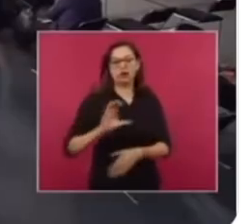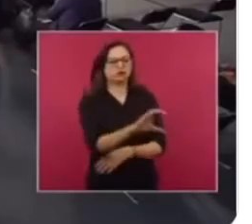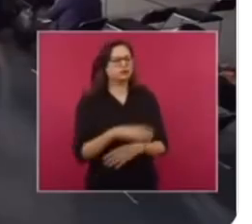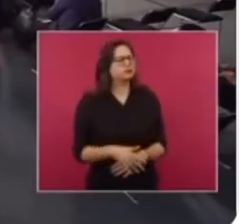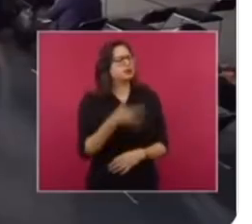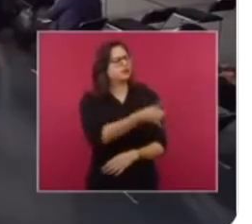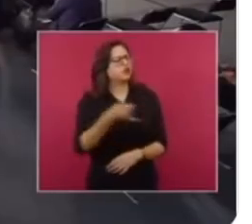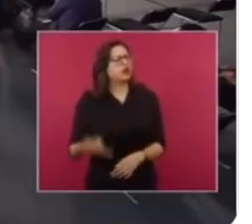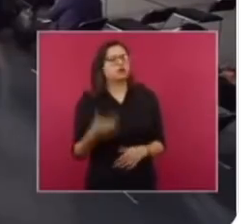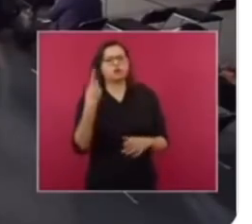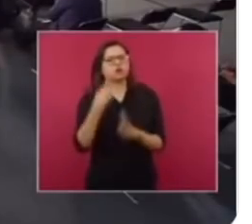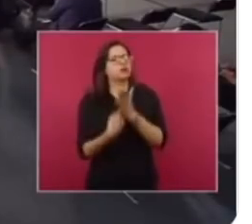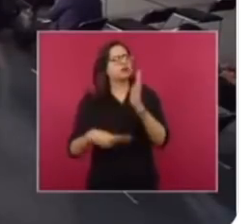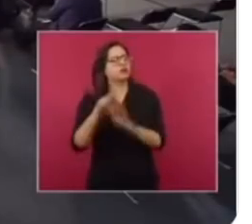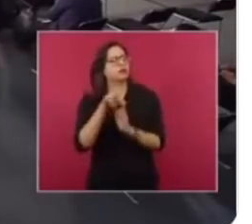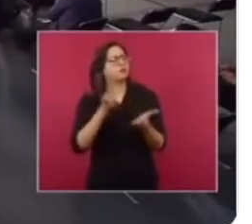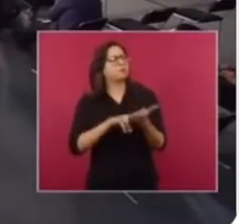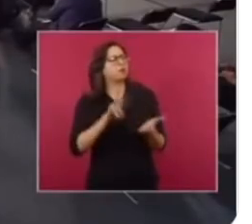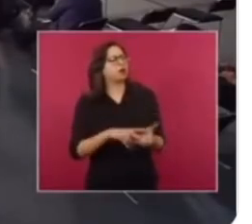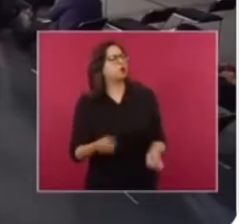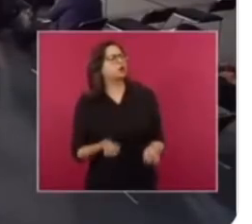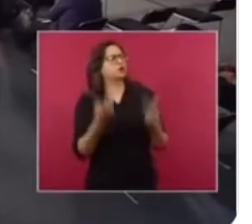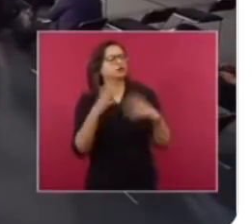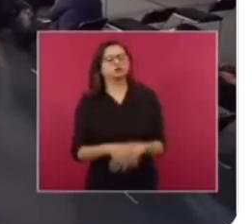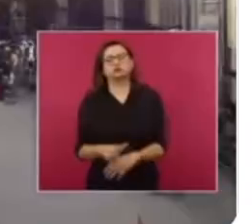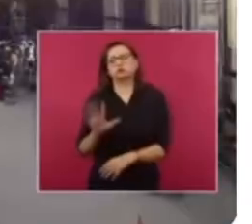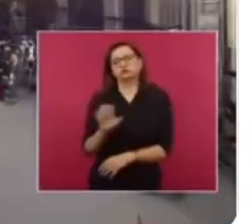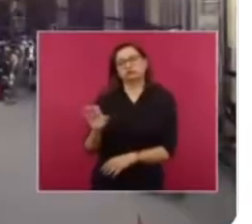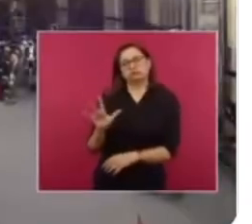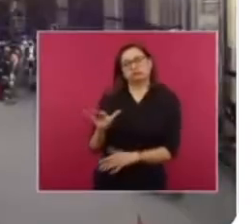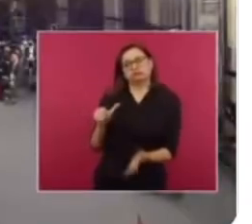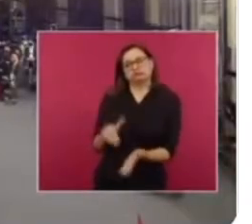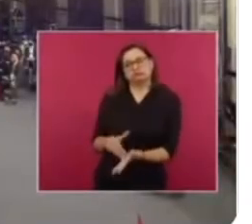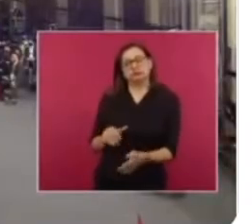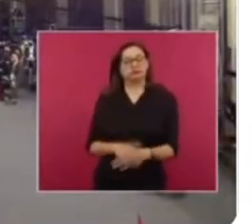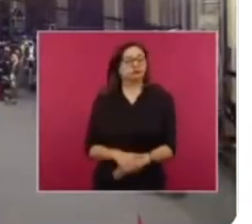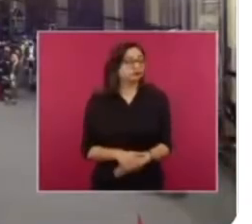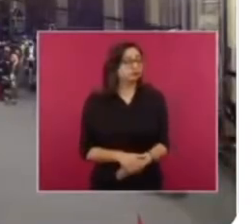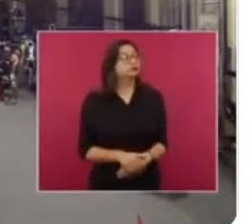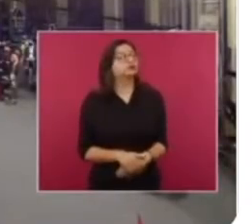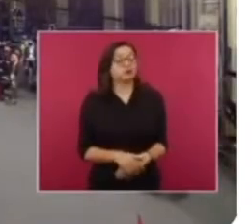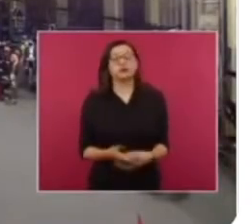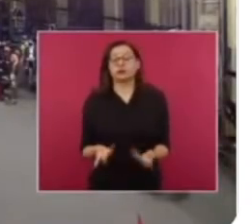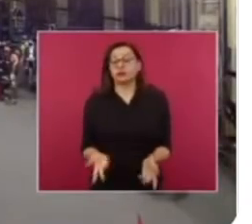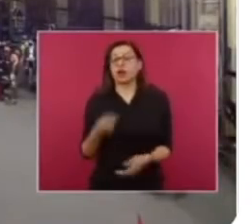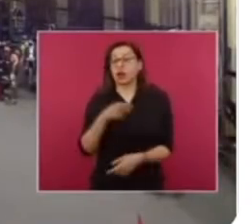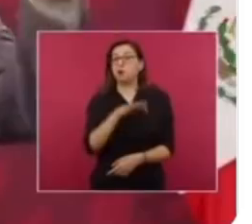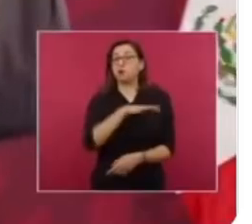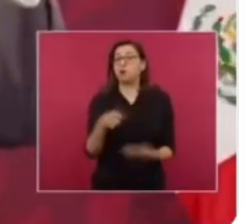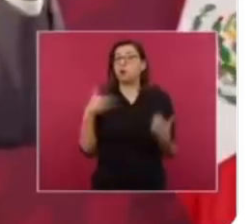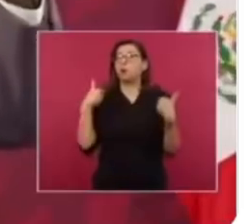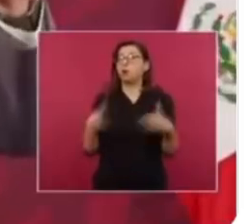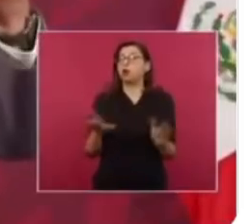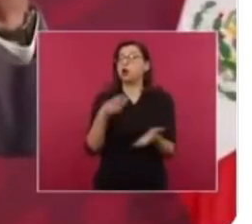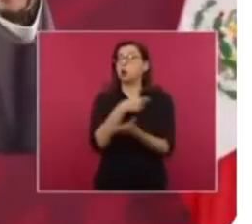4 y 500 sus manos aquí estamos hablando de 48 se aventó con una idea